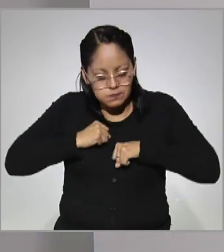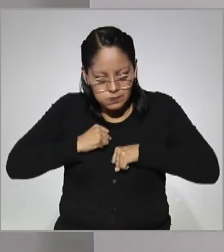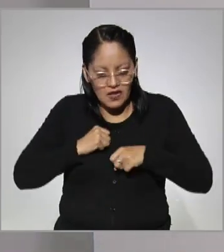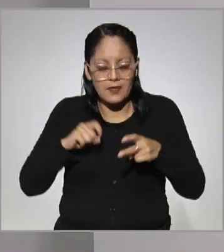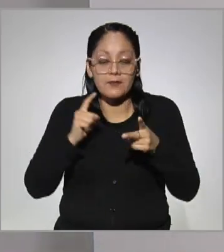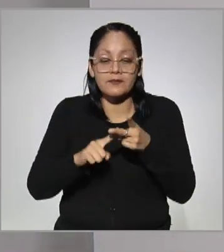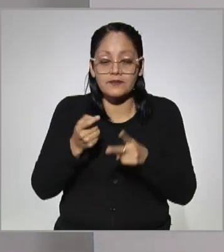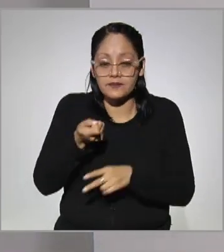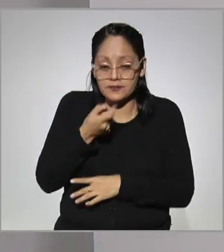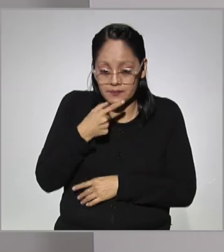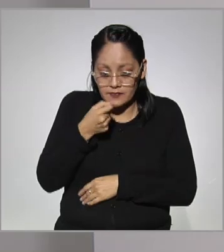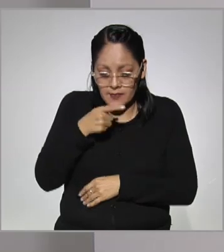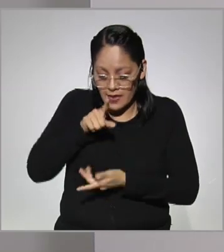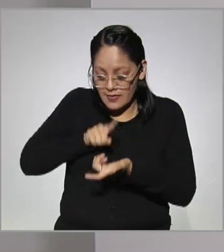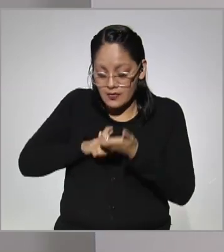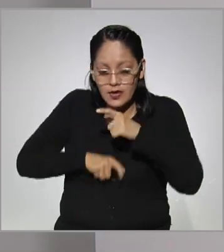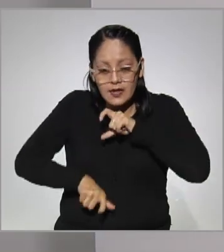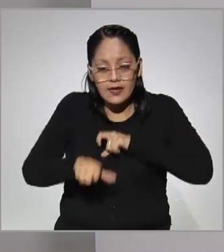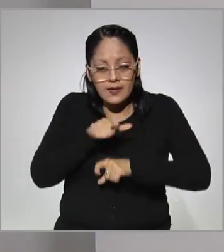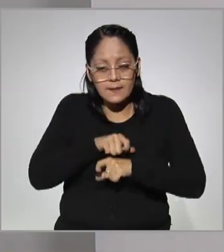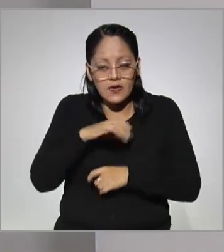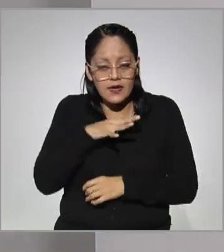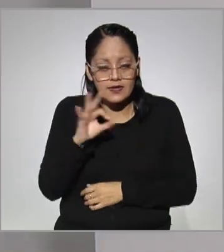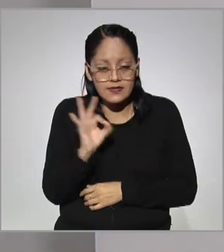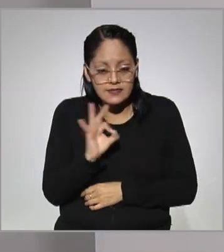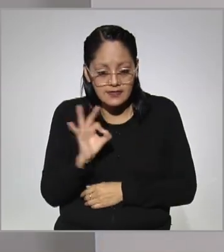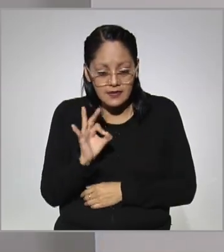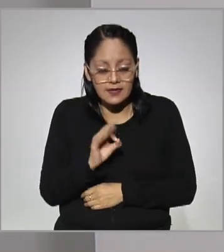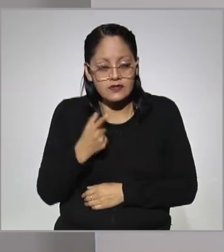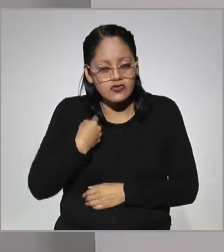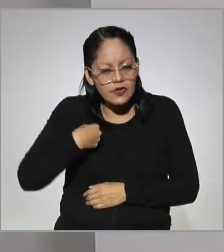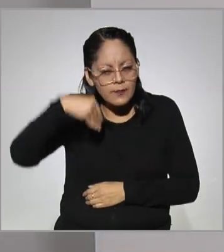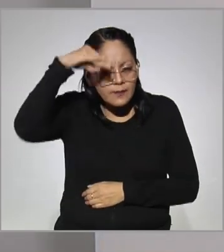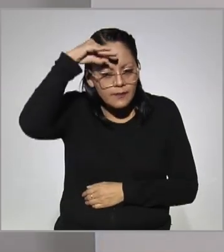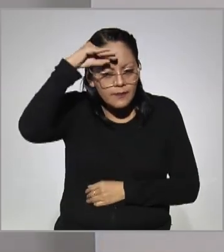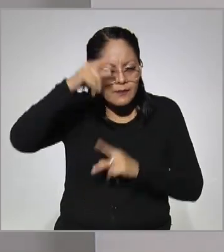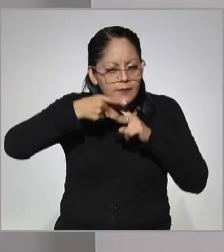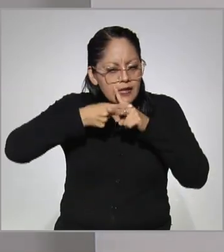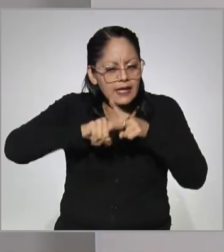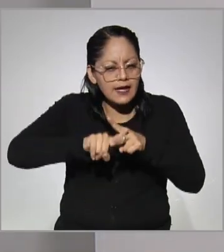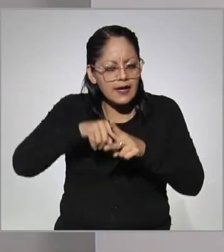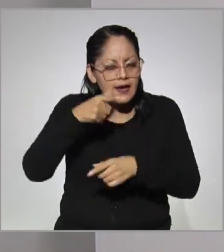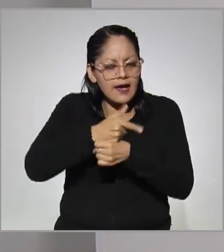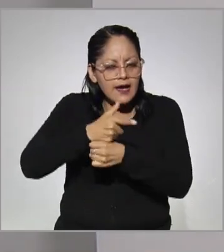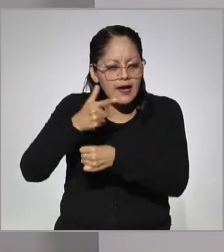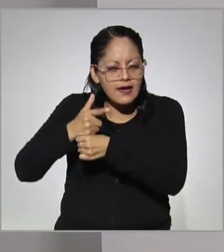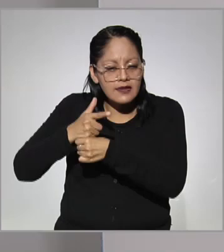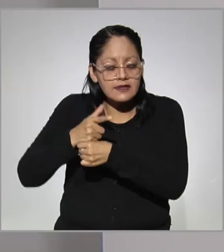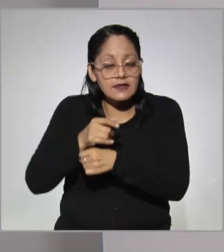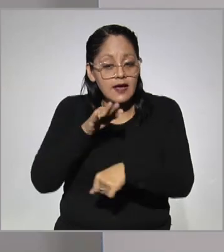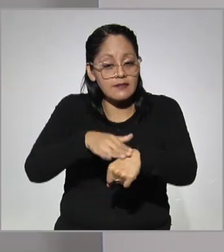bajo tratamiento con hormonas por mucho tiempo y empezamos a tener esta alteración, es como un foquito rojo de recordar que puede